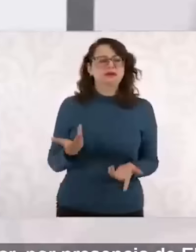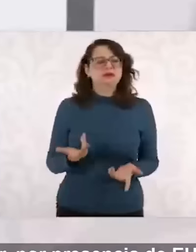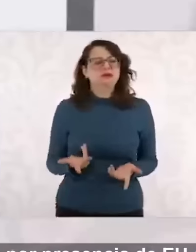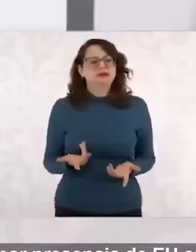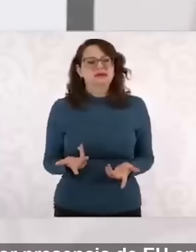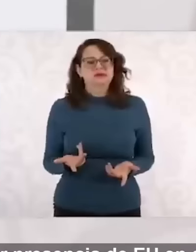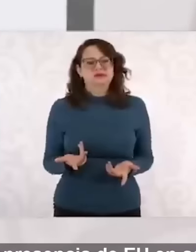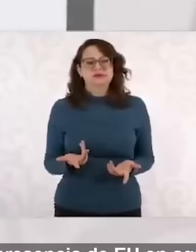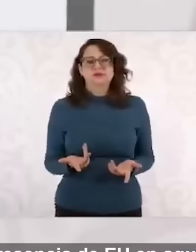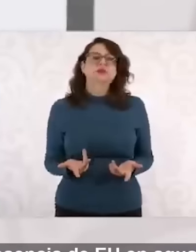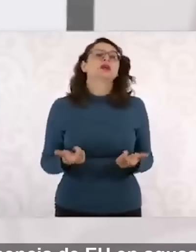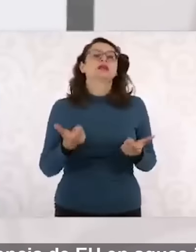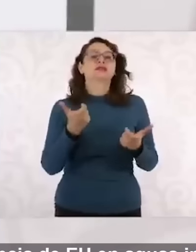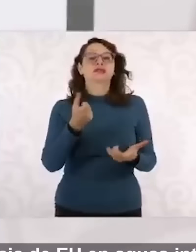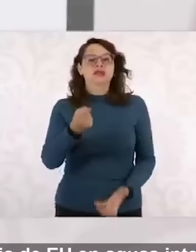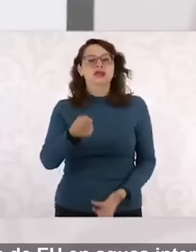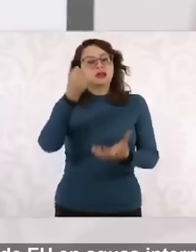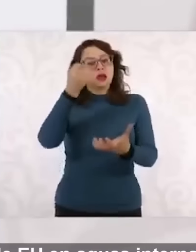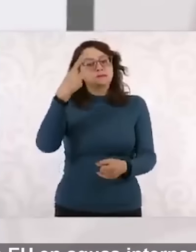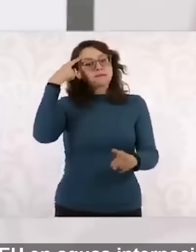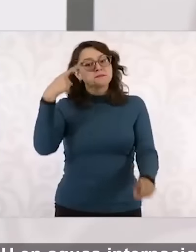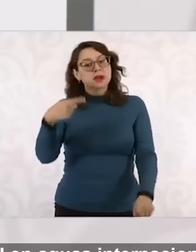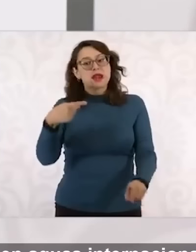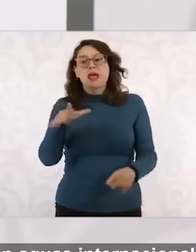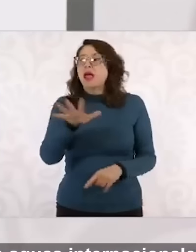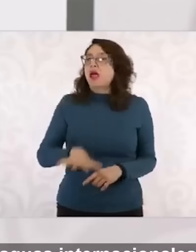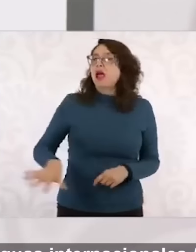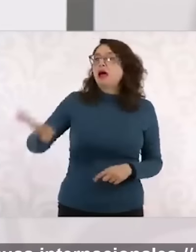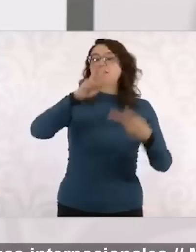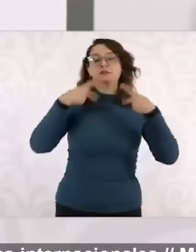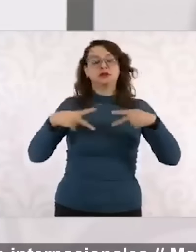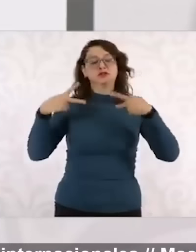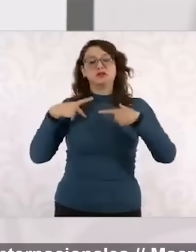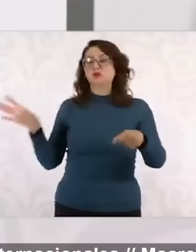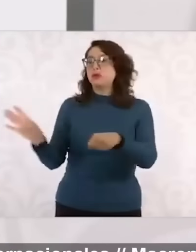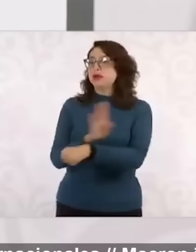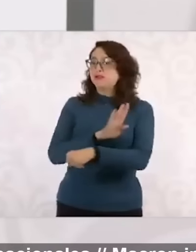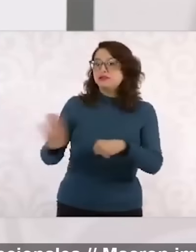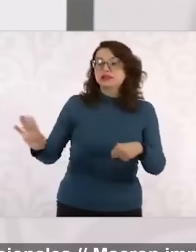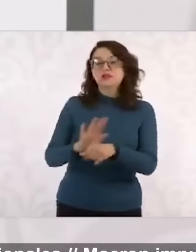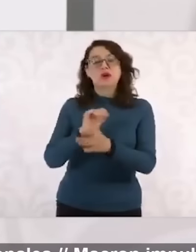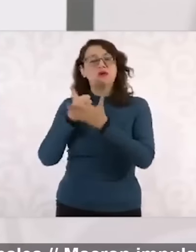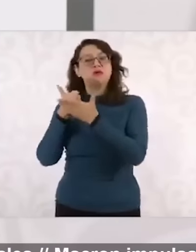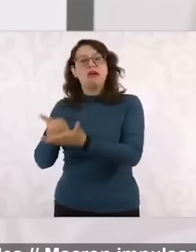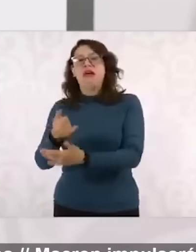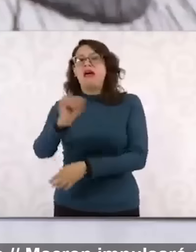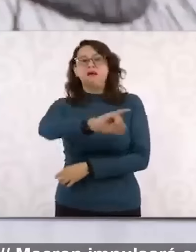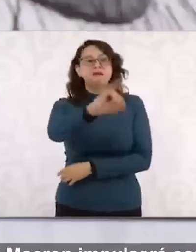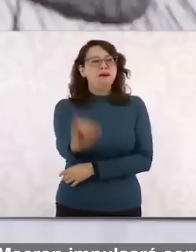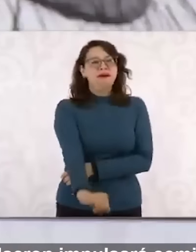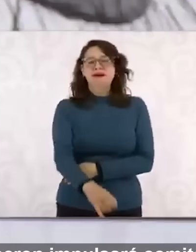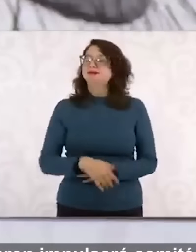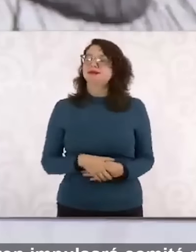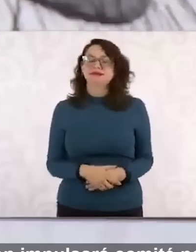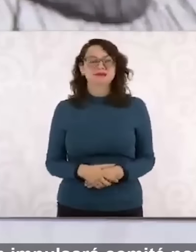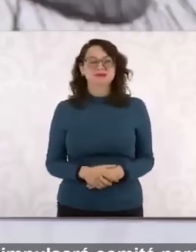que nunca utilizó los recursos públicos para beneficio del pueblo de México ni para obras estratégicas,